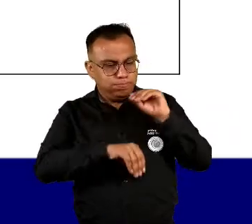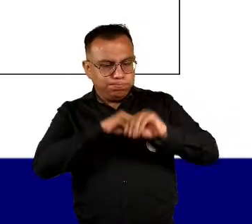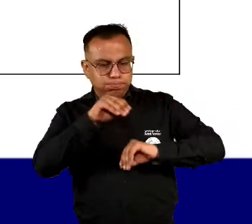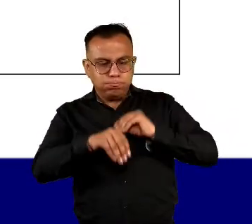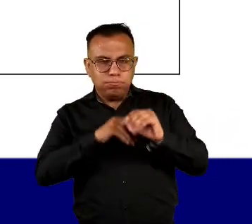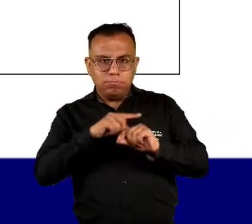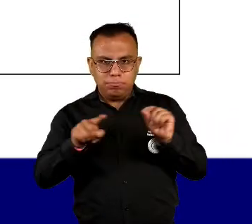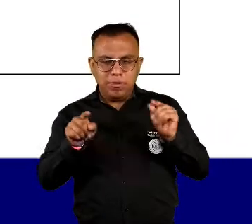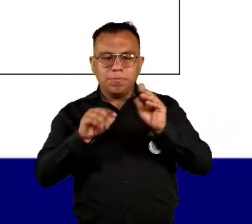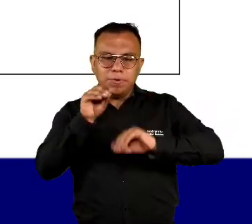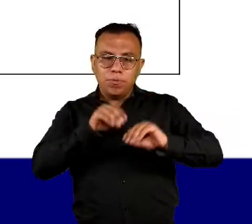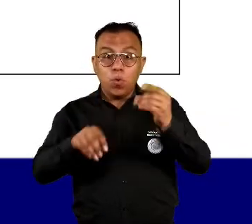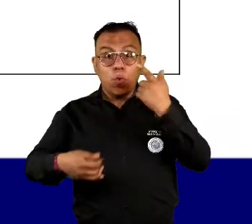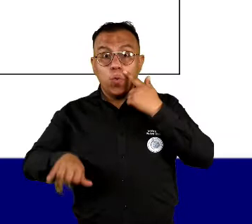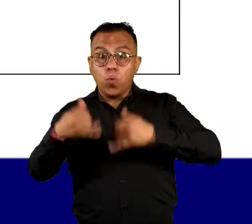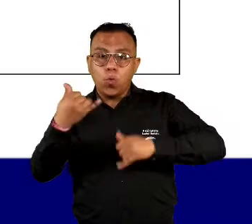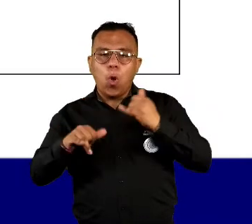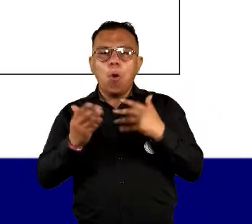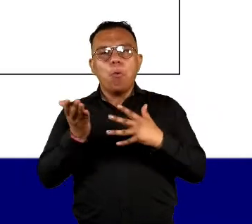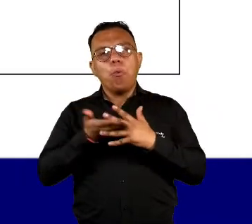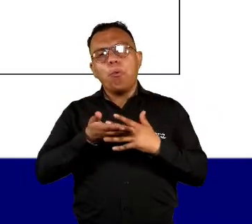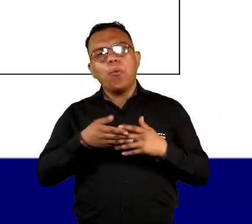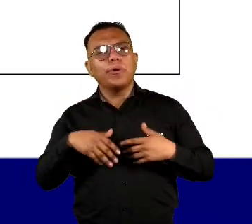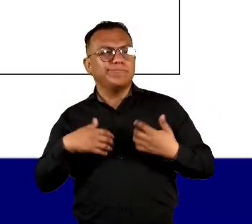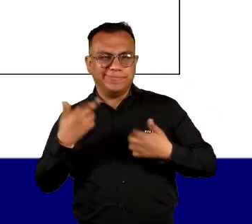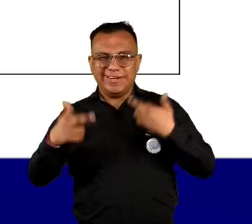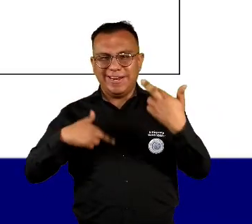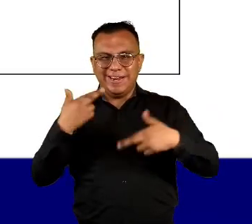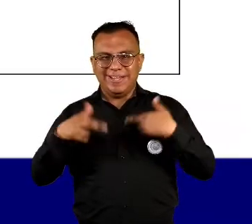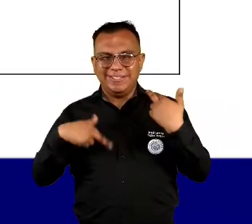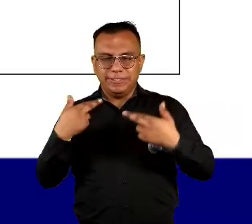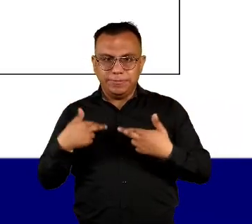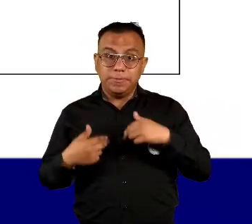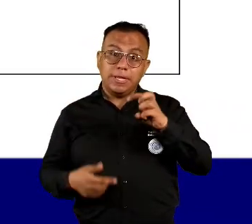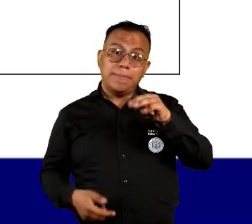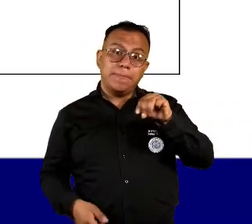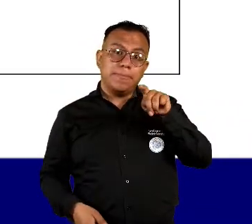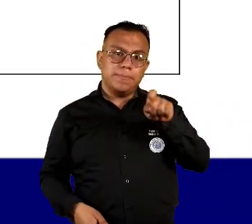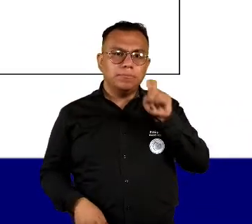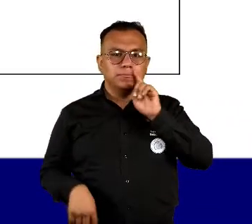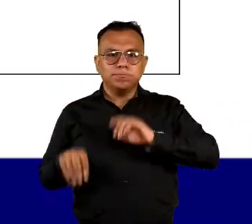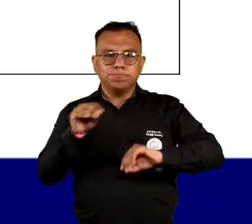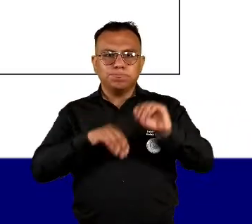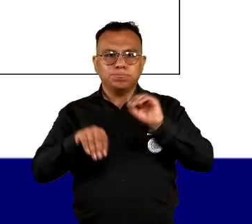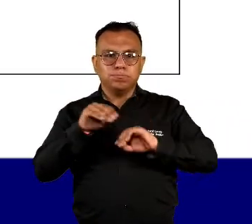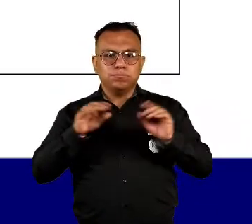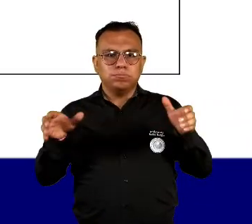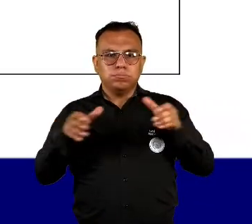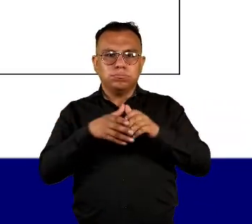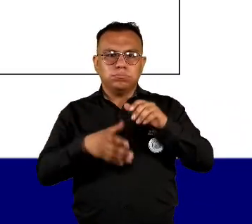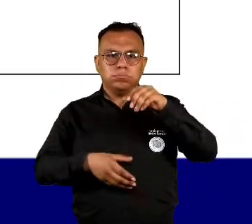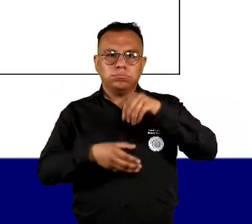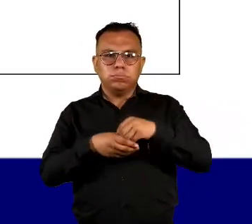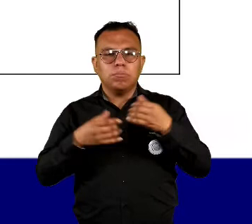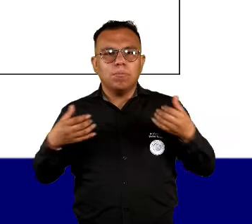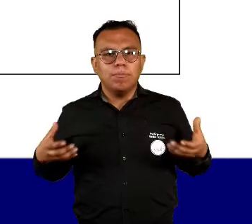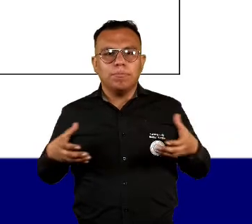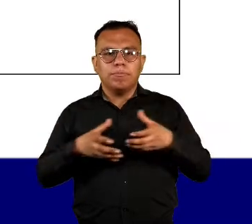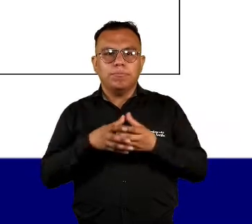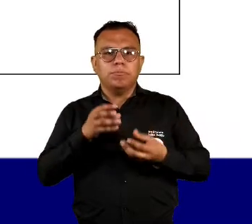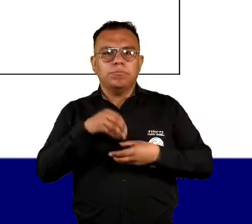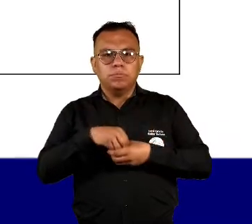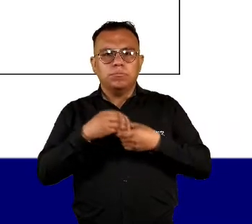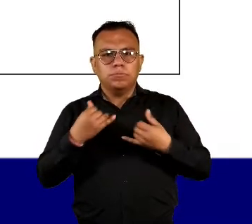fan games un juego de ocio recreación y el mix en el equipo rompía todos los esquemas porque porque después